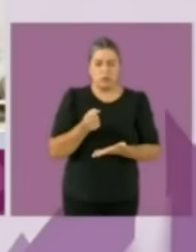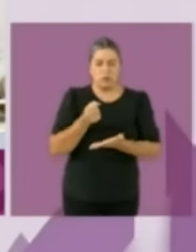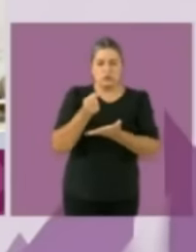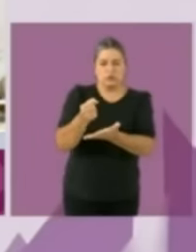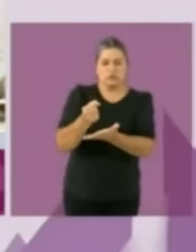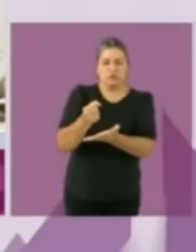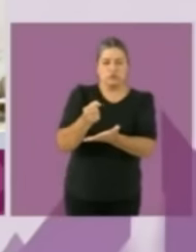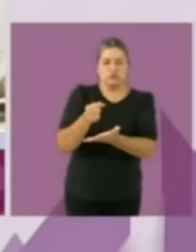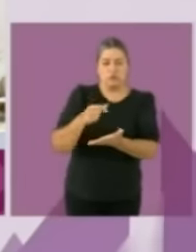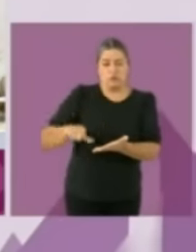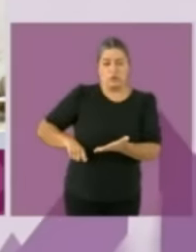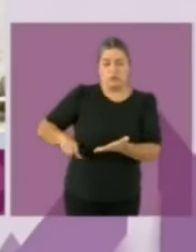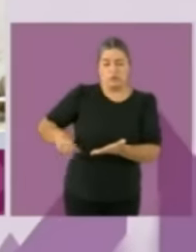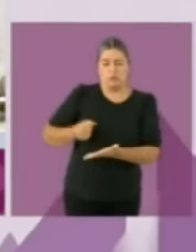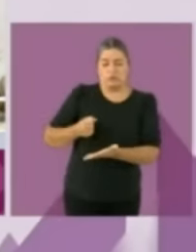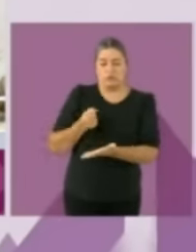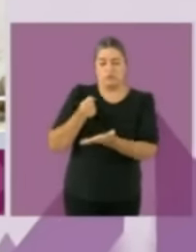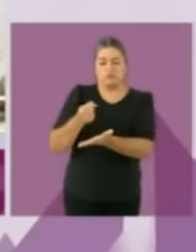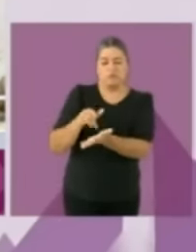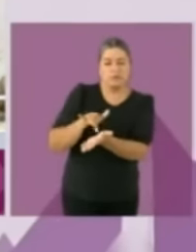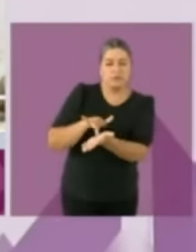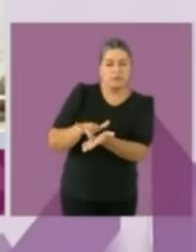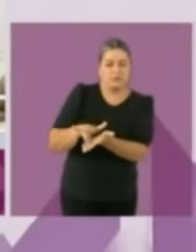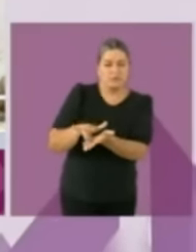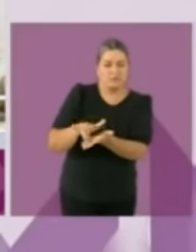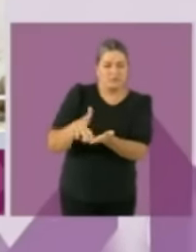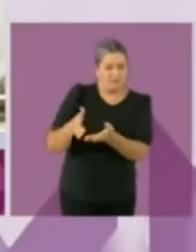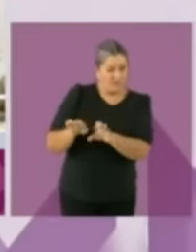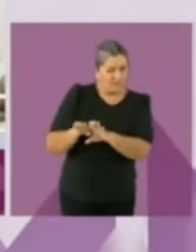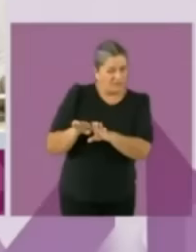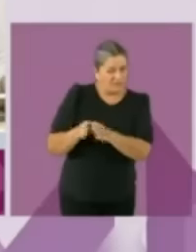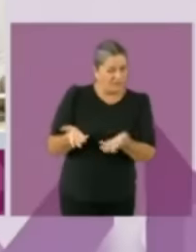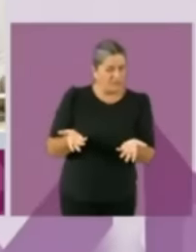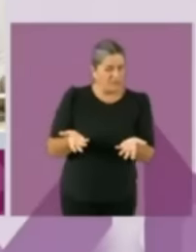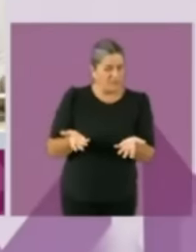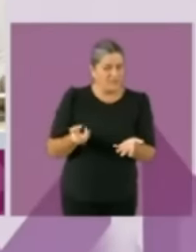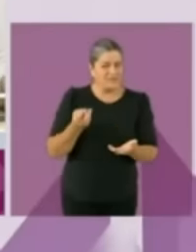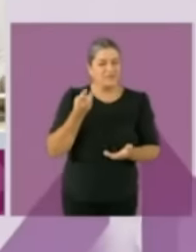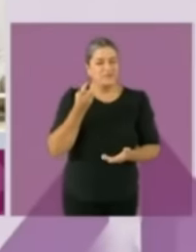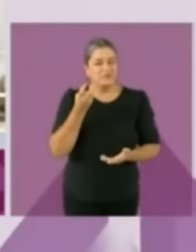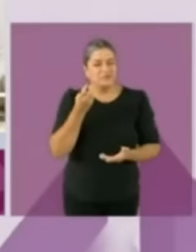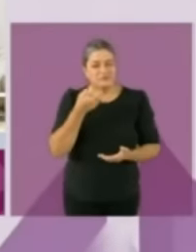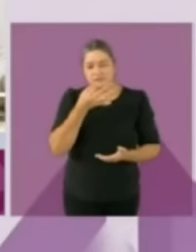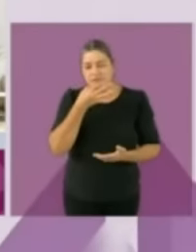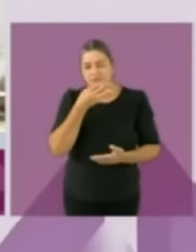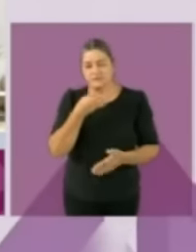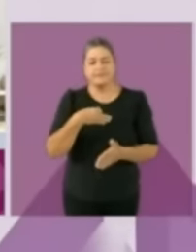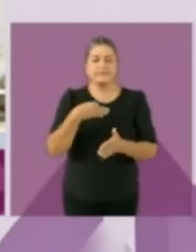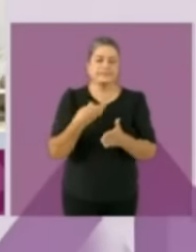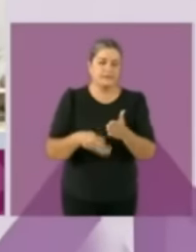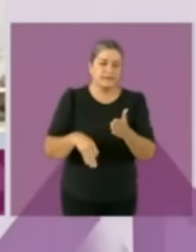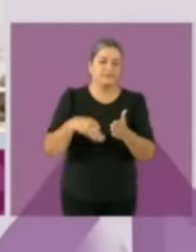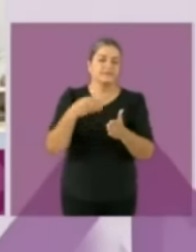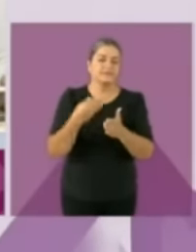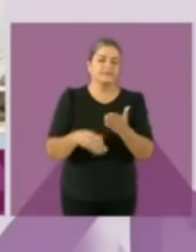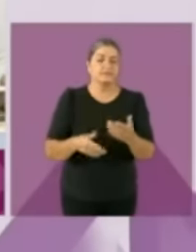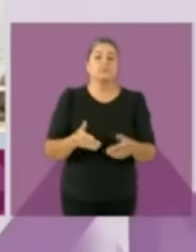esto. Por eso yo digo, así como comenzó, finalizó. Finalizó de la peor manera